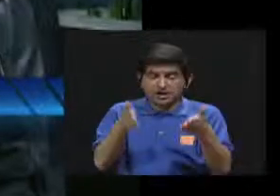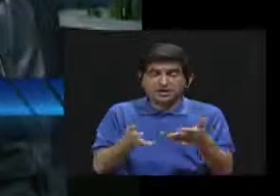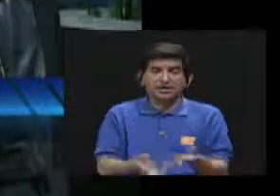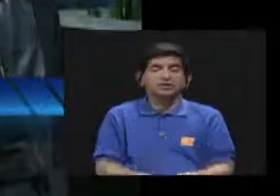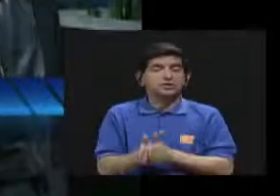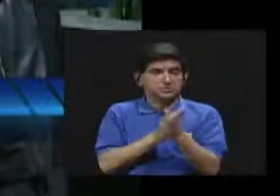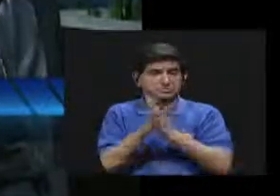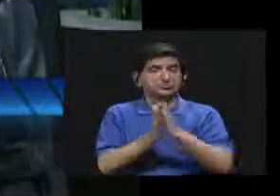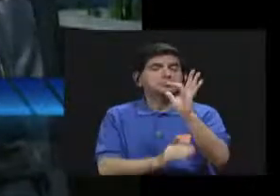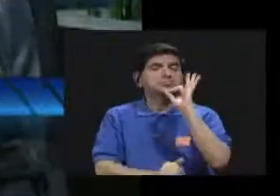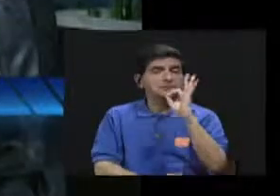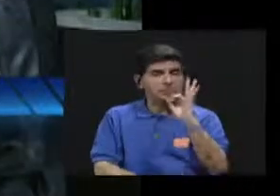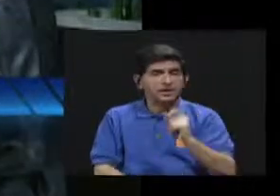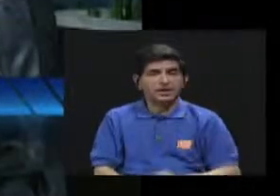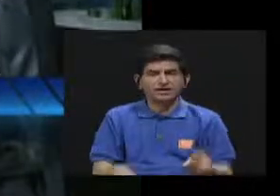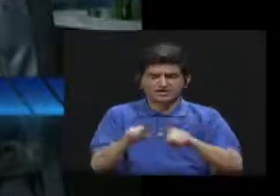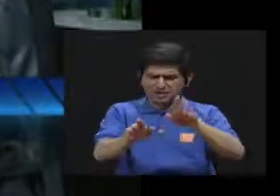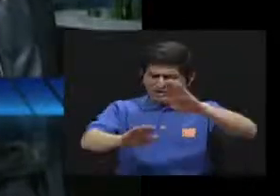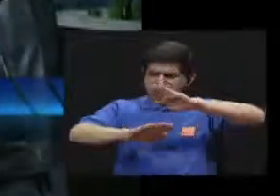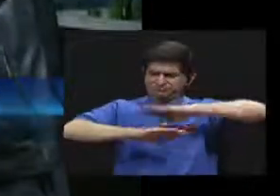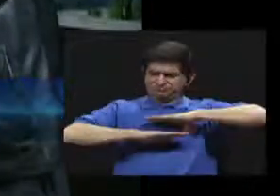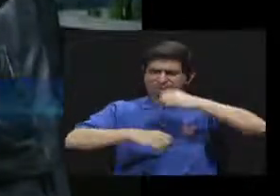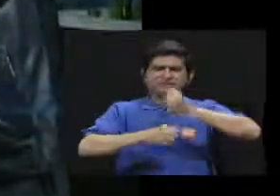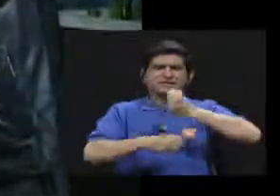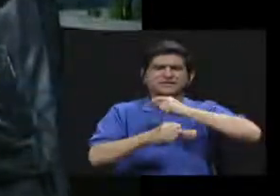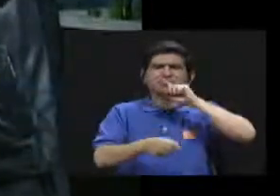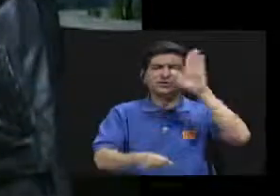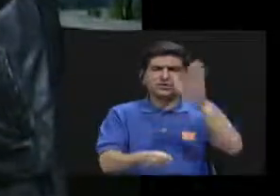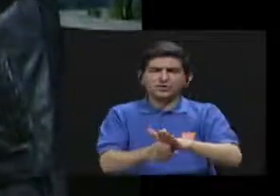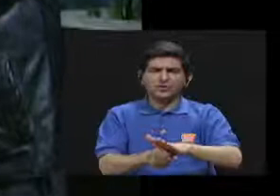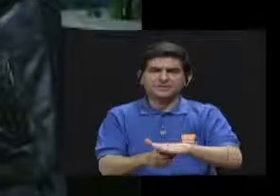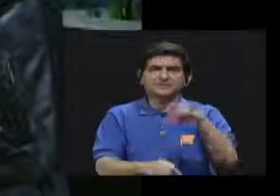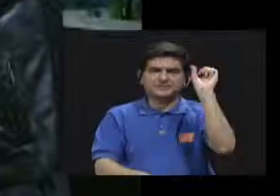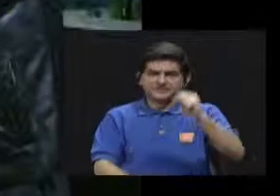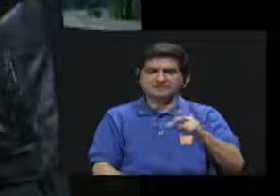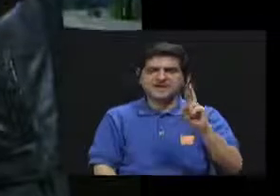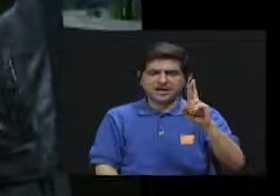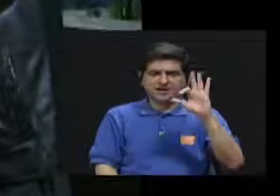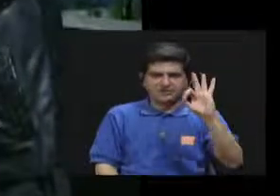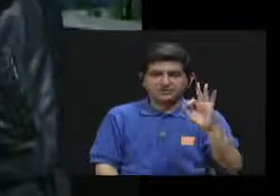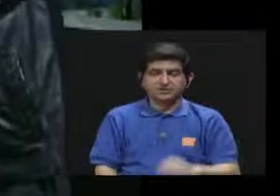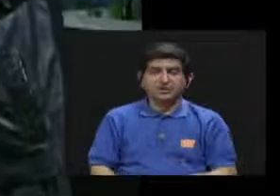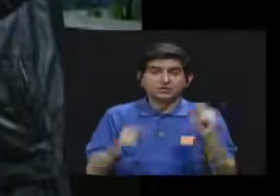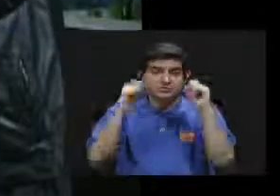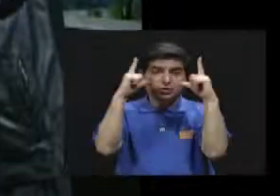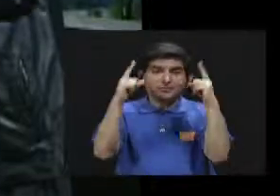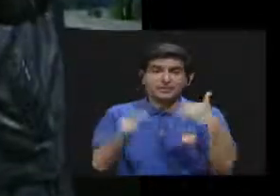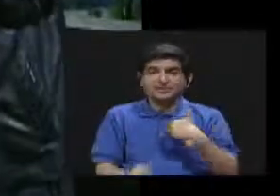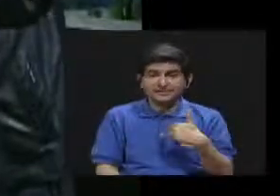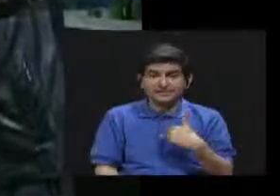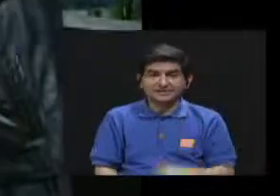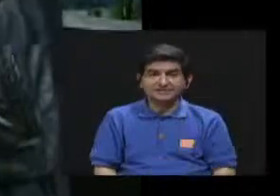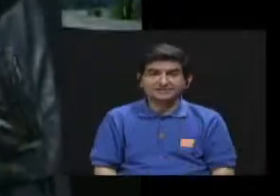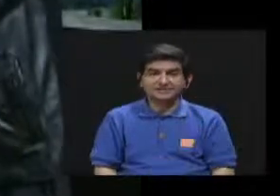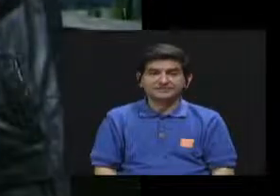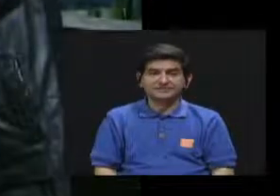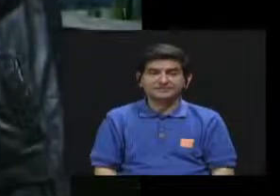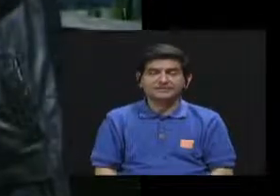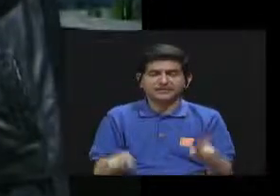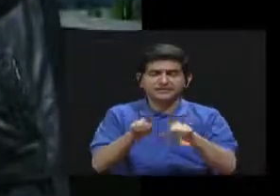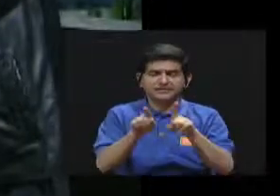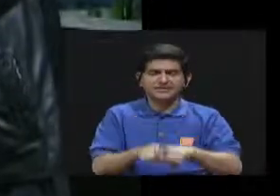además muy satisfechos de la labor cumplida. Así es, Rocío, con sorpresas. Así es. Con el clamor del